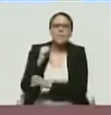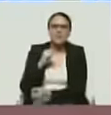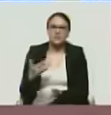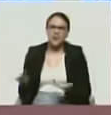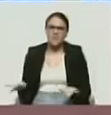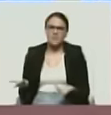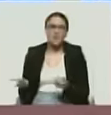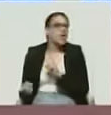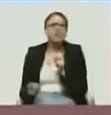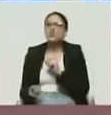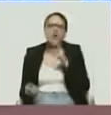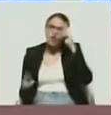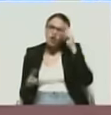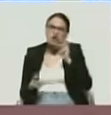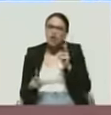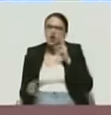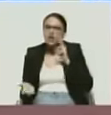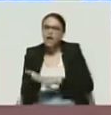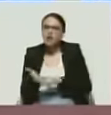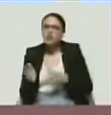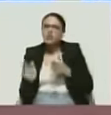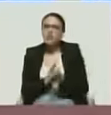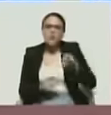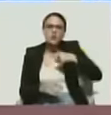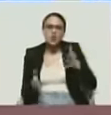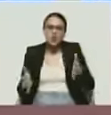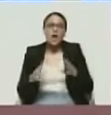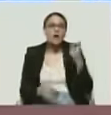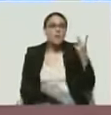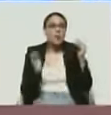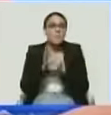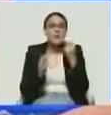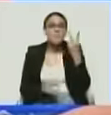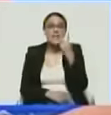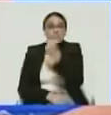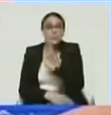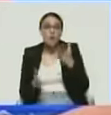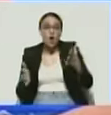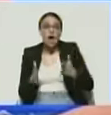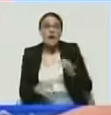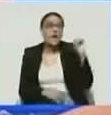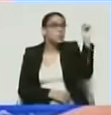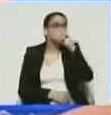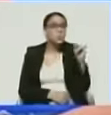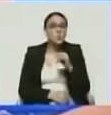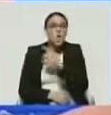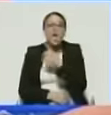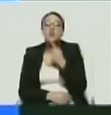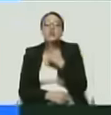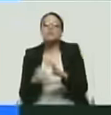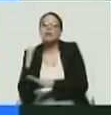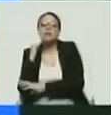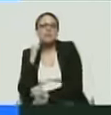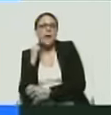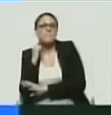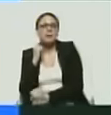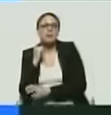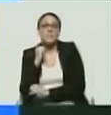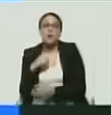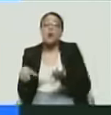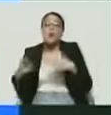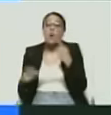estado Zulia en el año 2021, ellos cantan fraude cada vez que